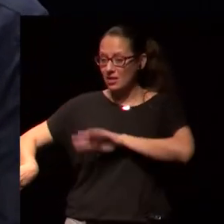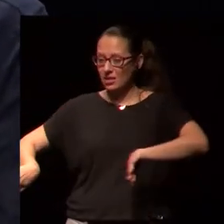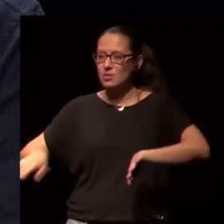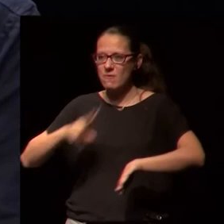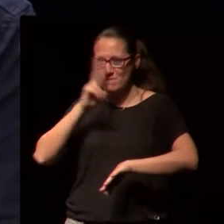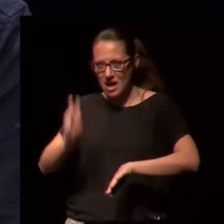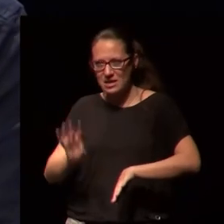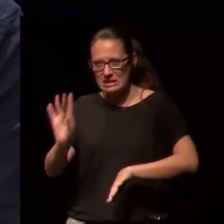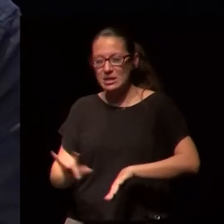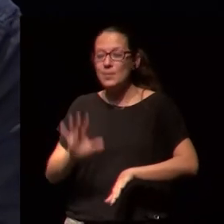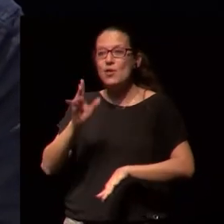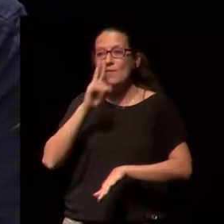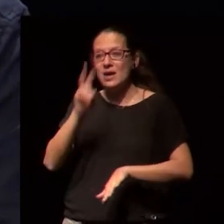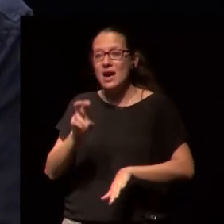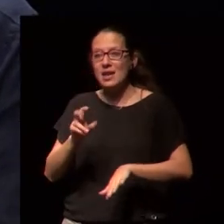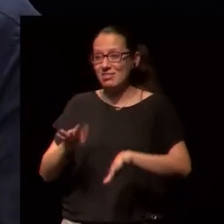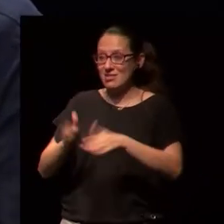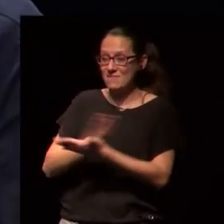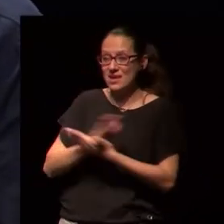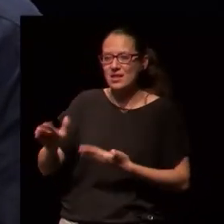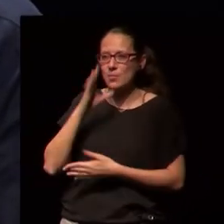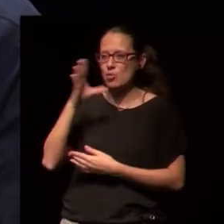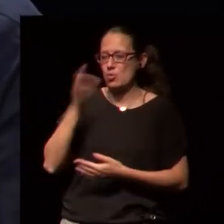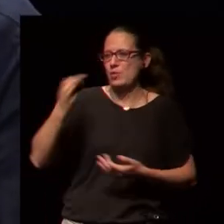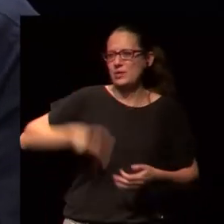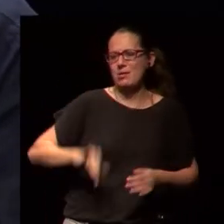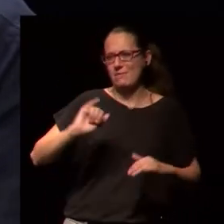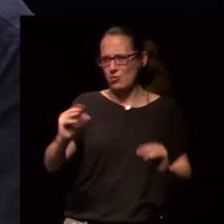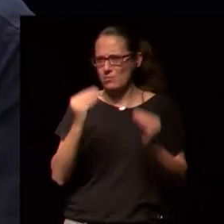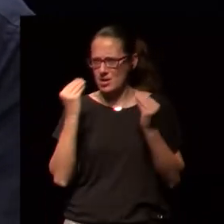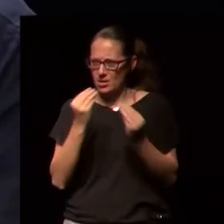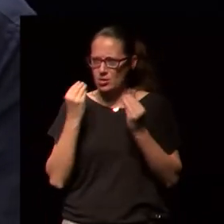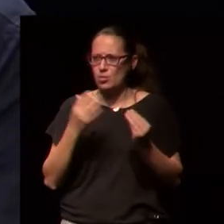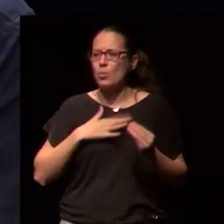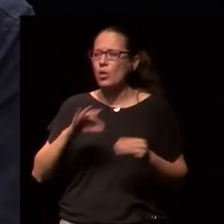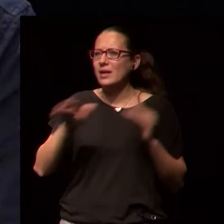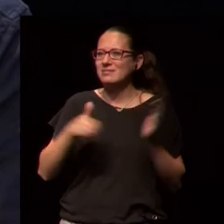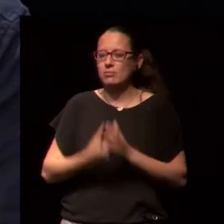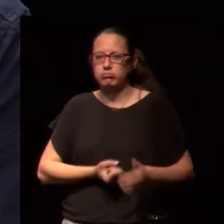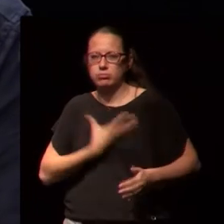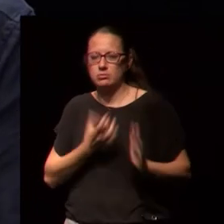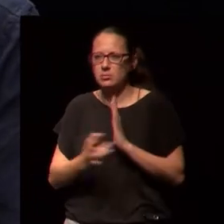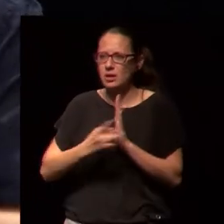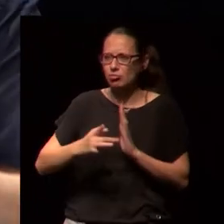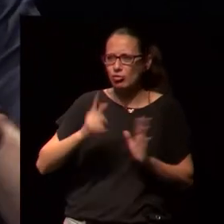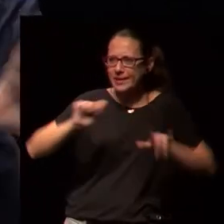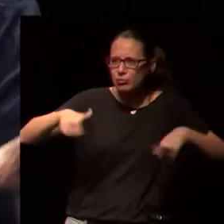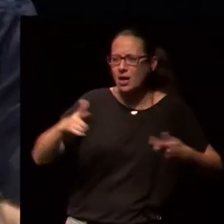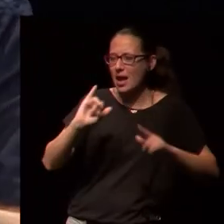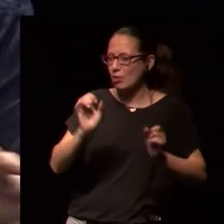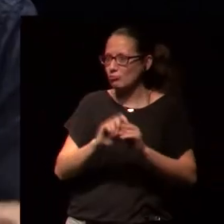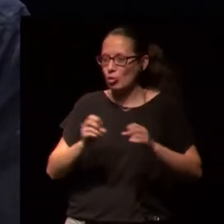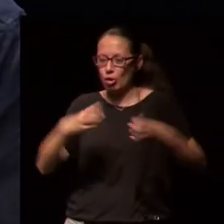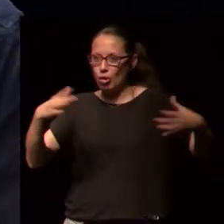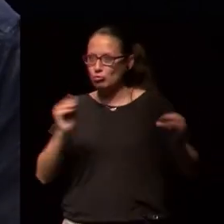pero lo es porque los profesionales tienen formación, a lo mejor tienen un talento natural, un